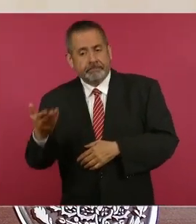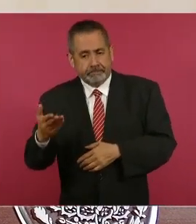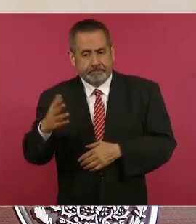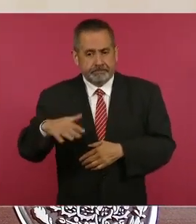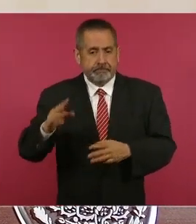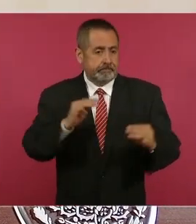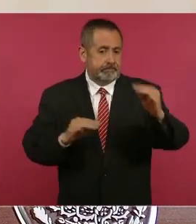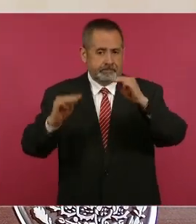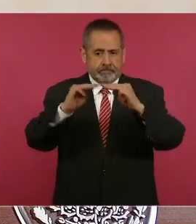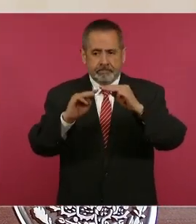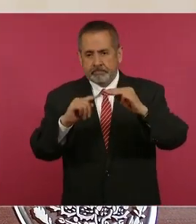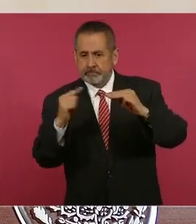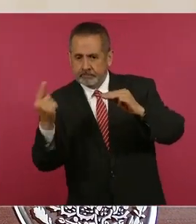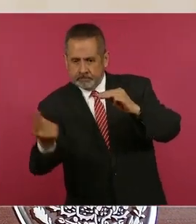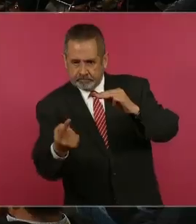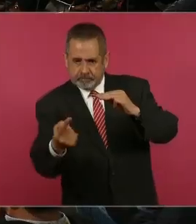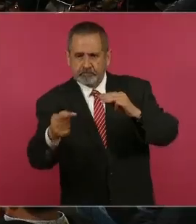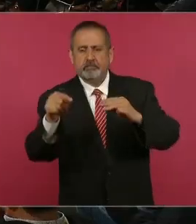del cerro,